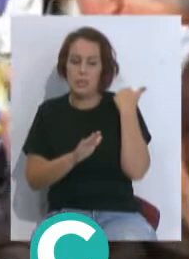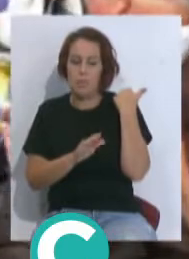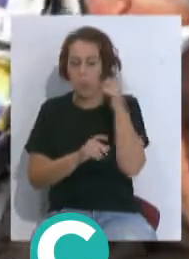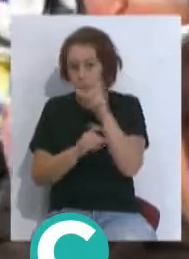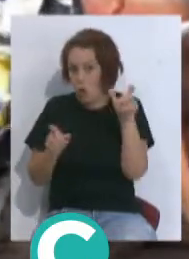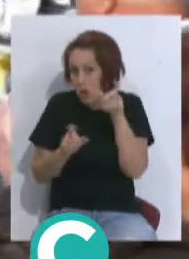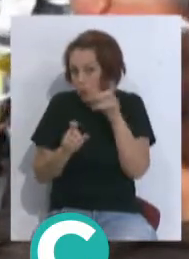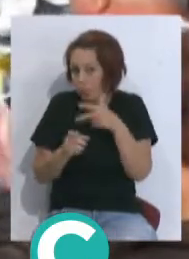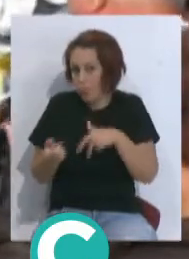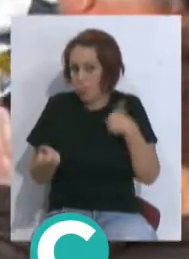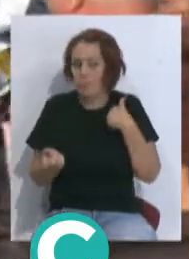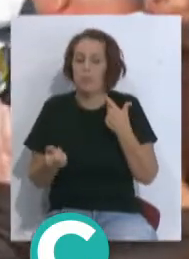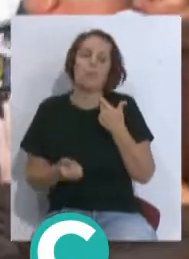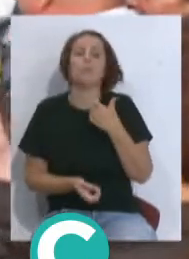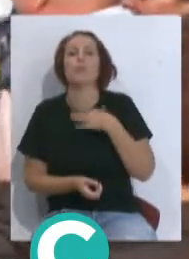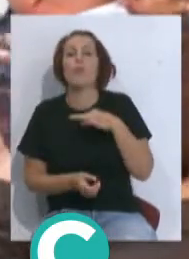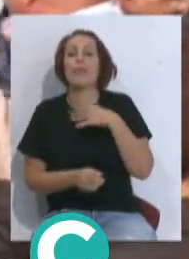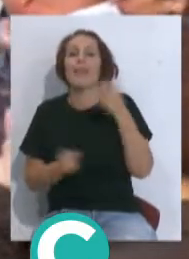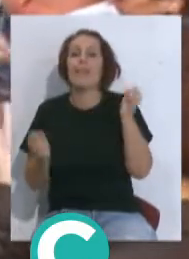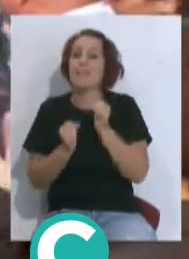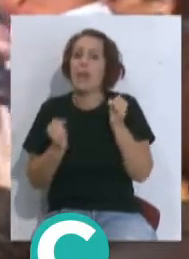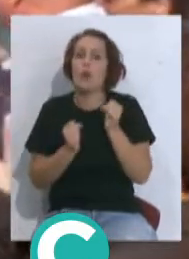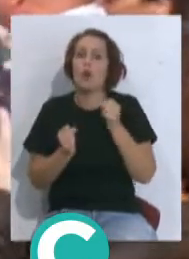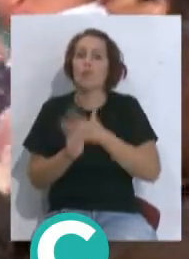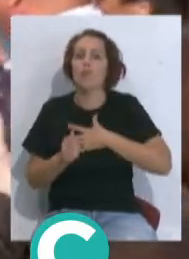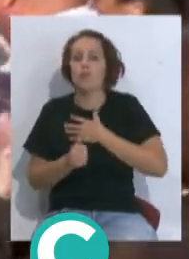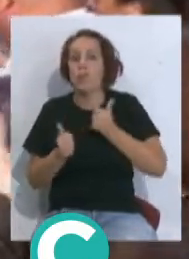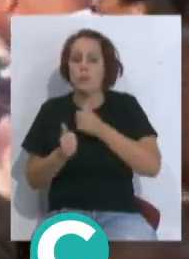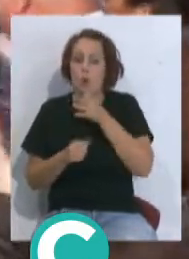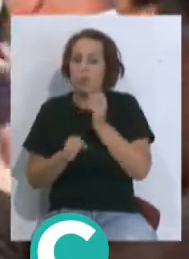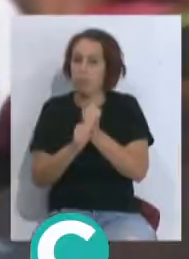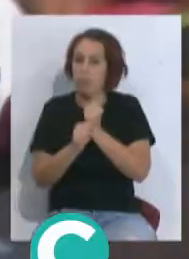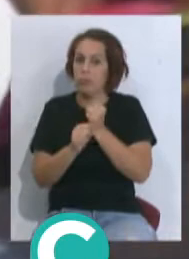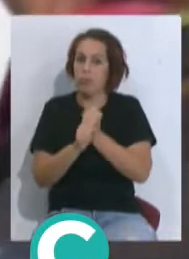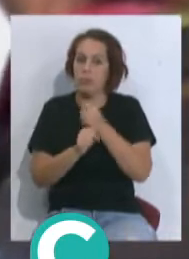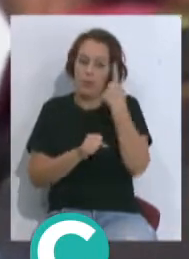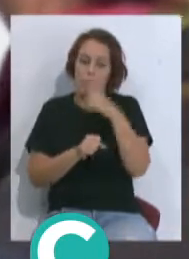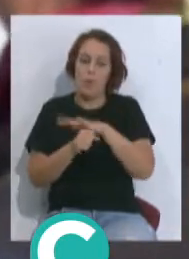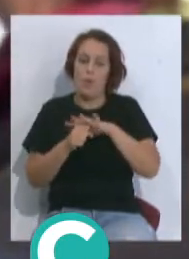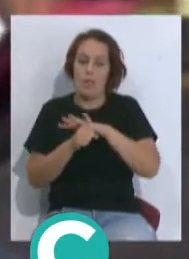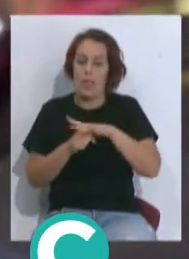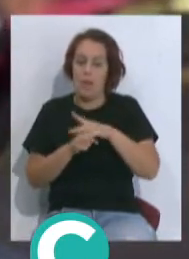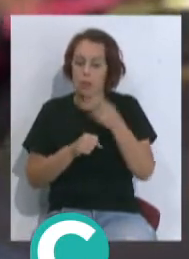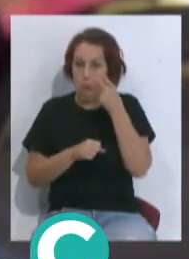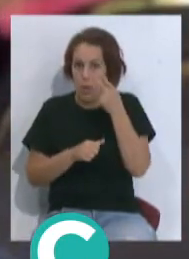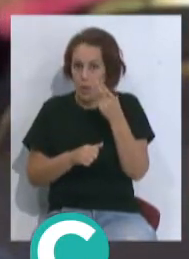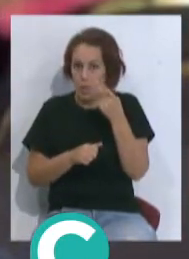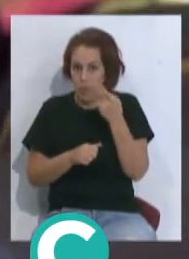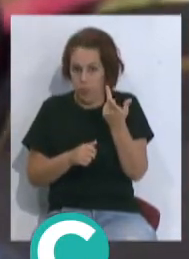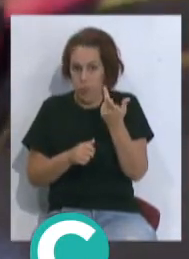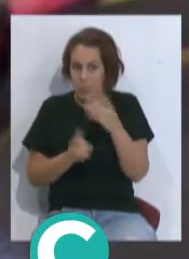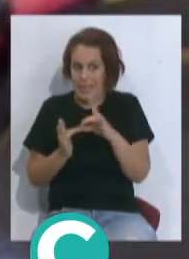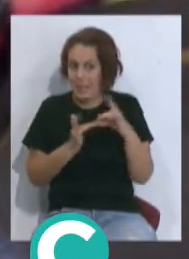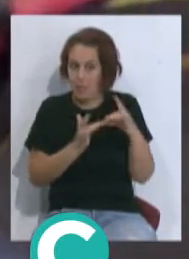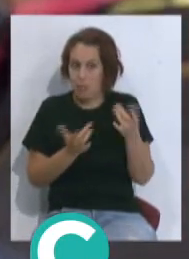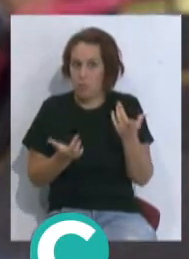gente, que tú dices, quizás en invierno es más cómodo a nivel laboral. Sabemos también, somos una provincia turística. También lo que